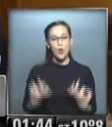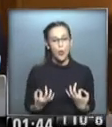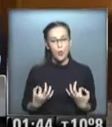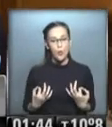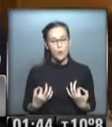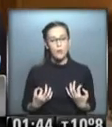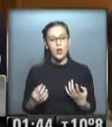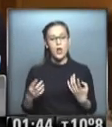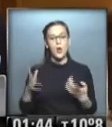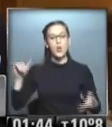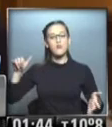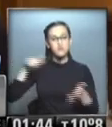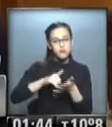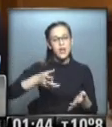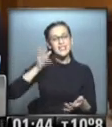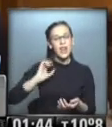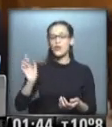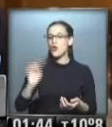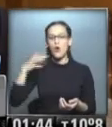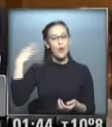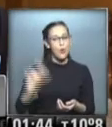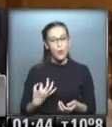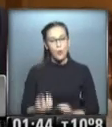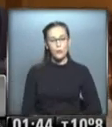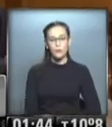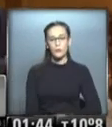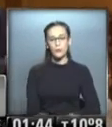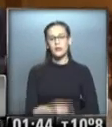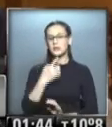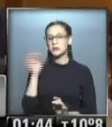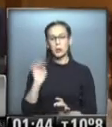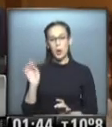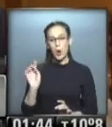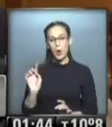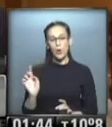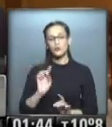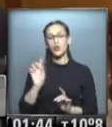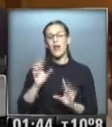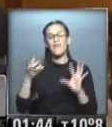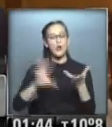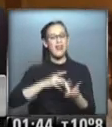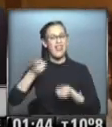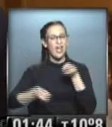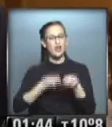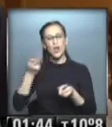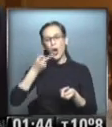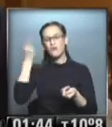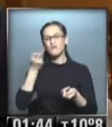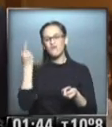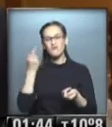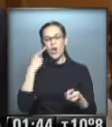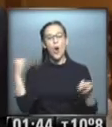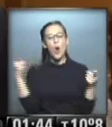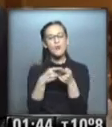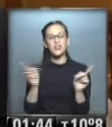el territorio chileno? No, no cumple, ni la verdad está, ni está dentro de nuestro plan de negocios, ni dentro de nuestra misión, que es conectar